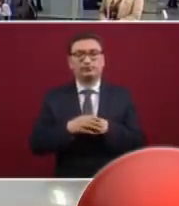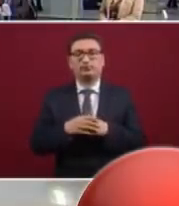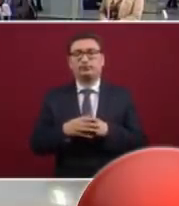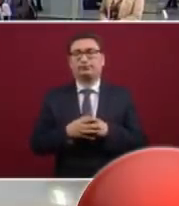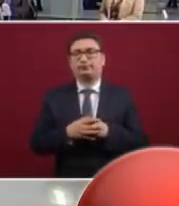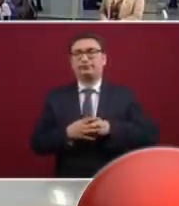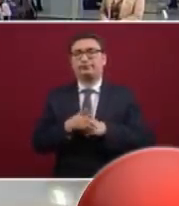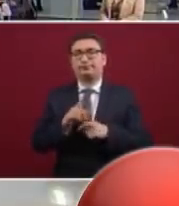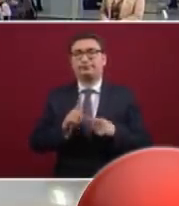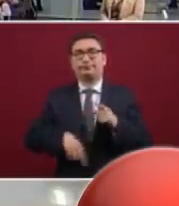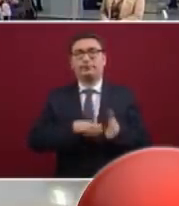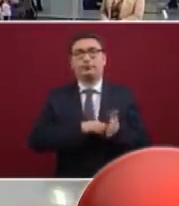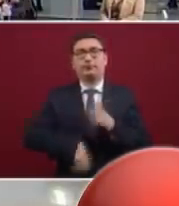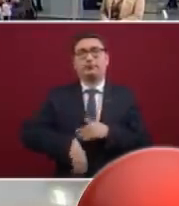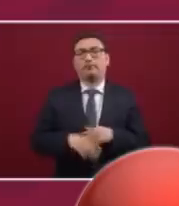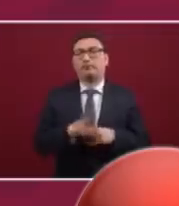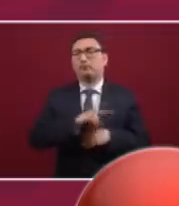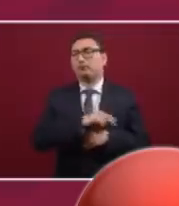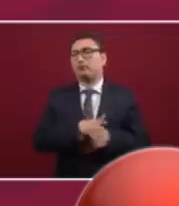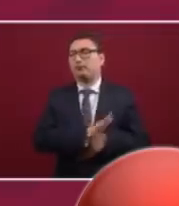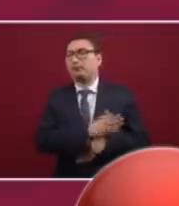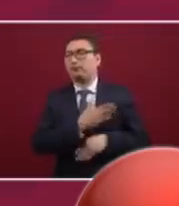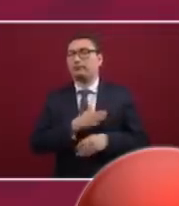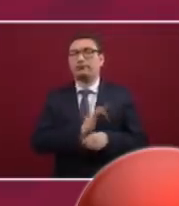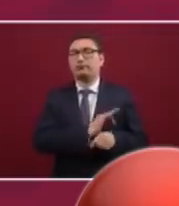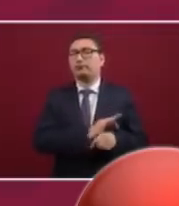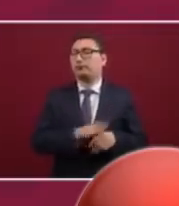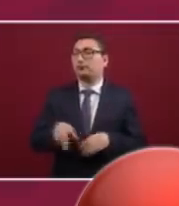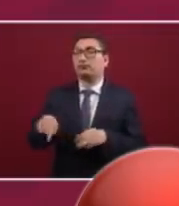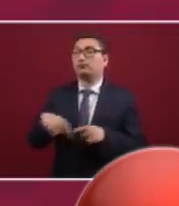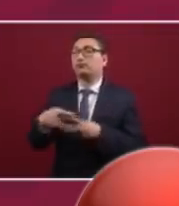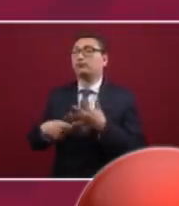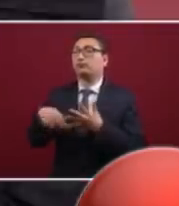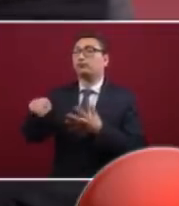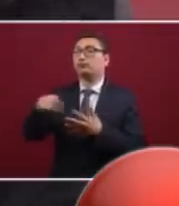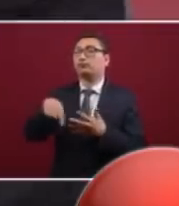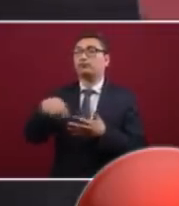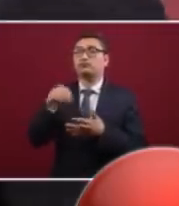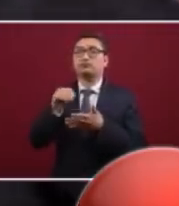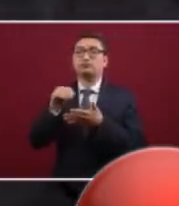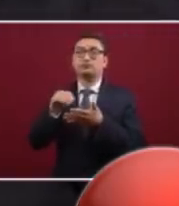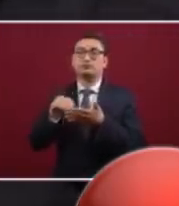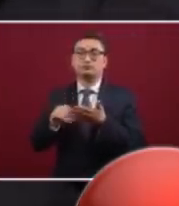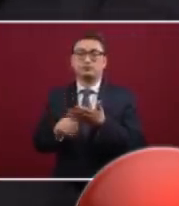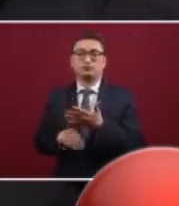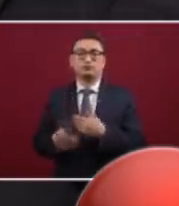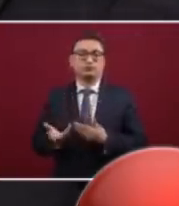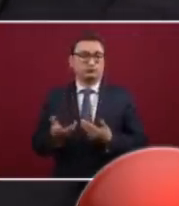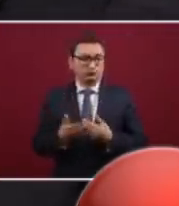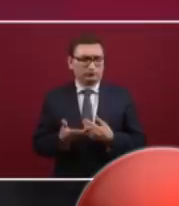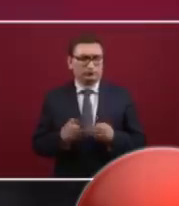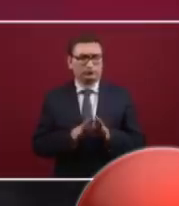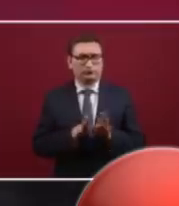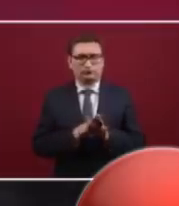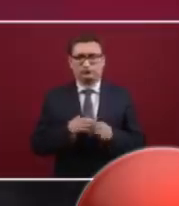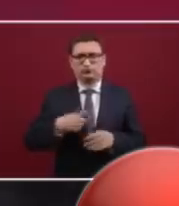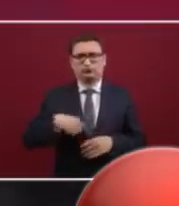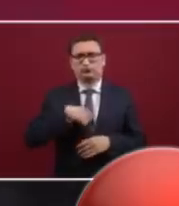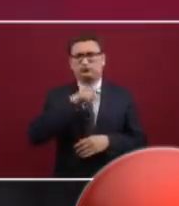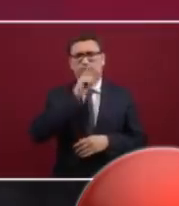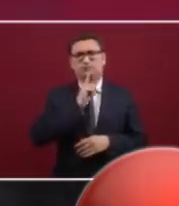decimos, no, estos no, nada más van estos otros. Nosotros no